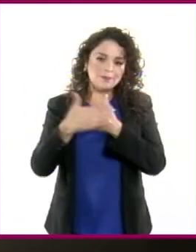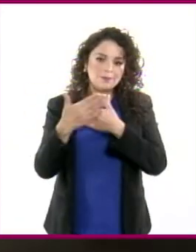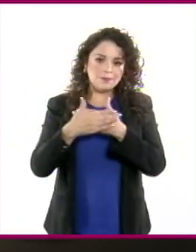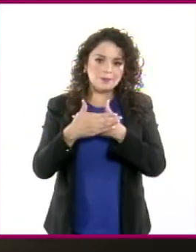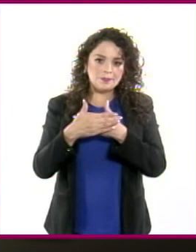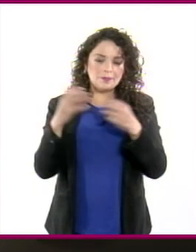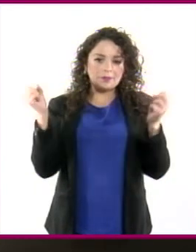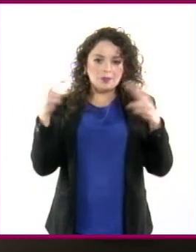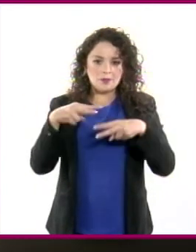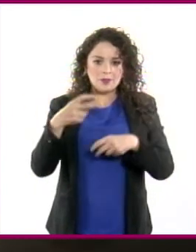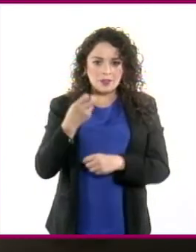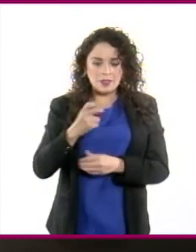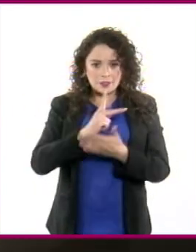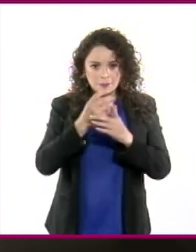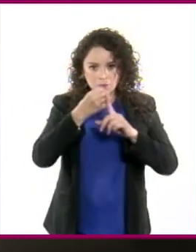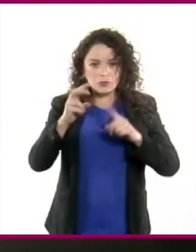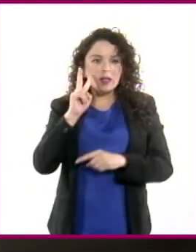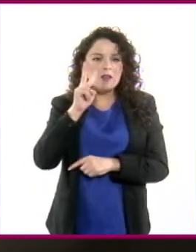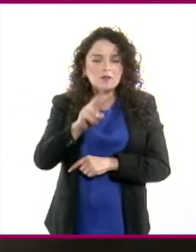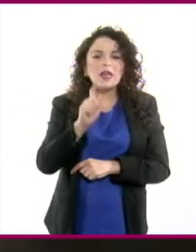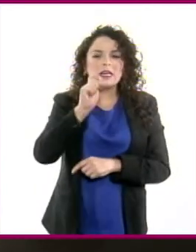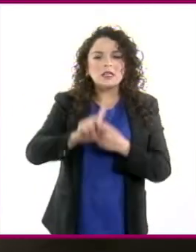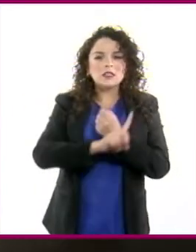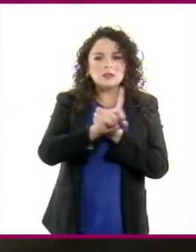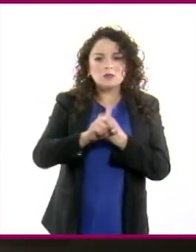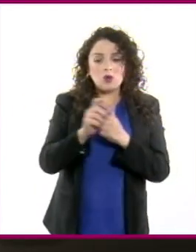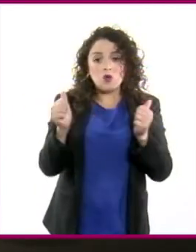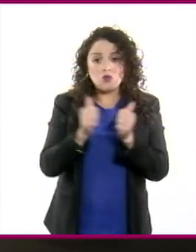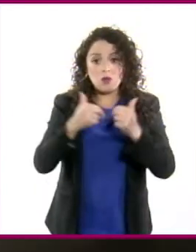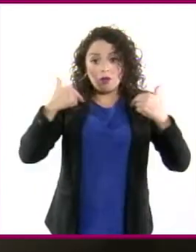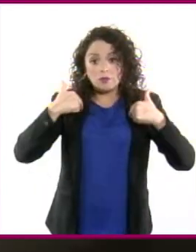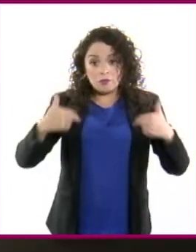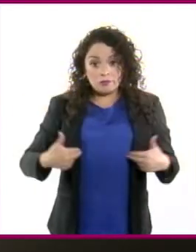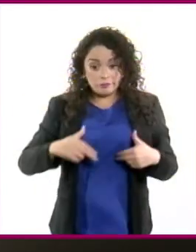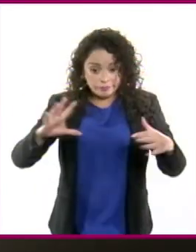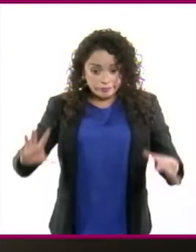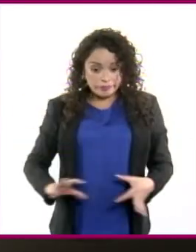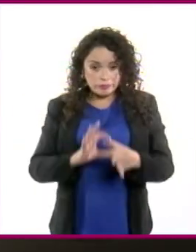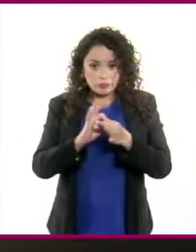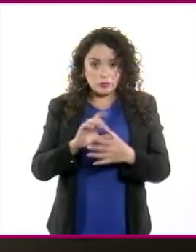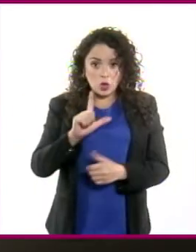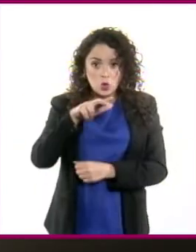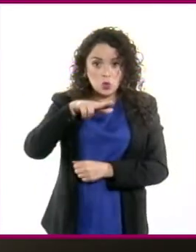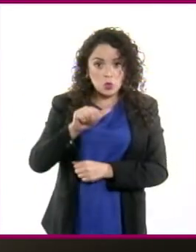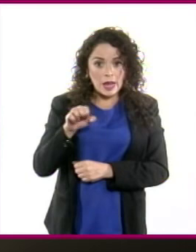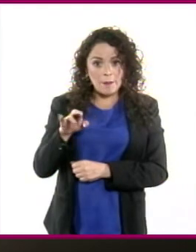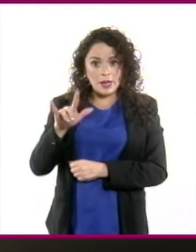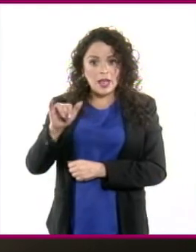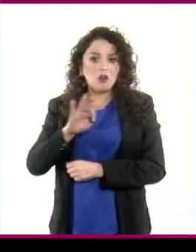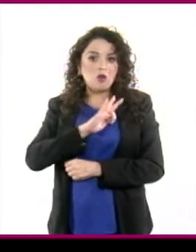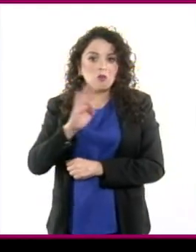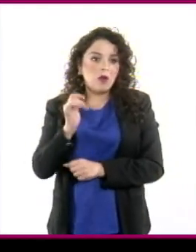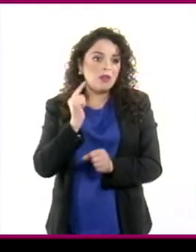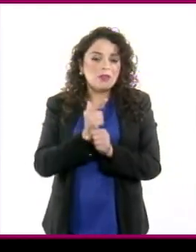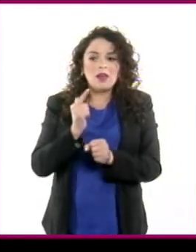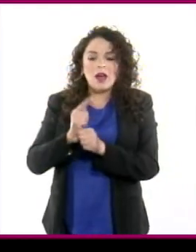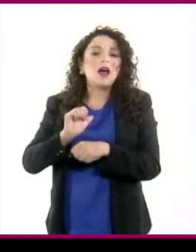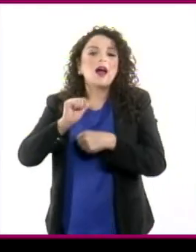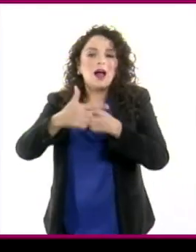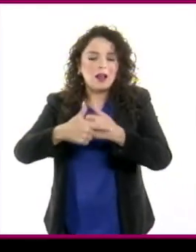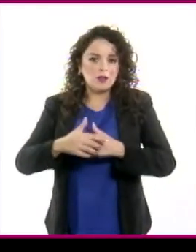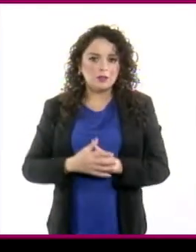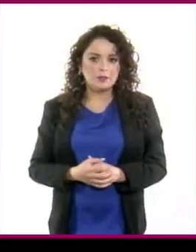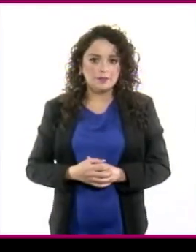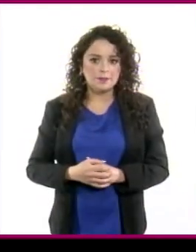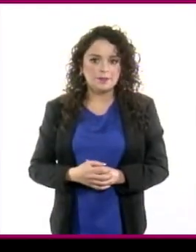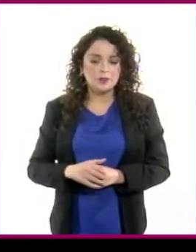algunos otros problemas y dificultades de las humanidades con las que Luna y Emiliano vayan a encontrarse. Ya veremos